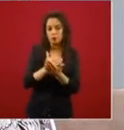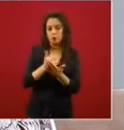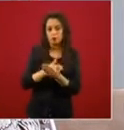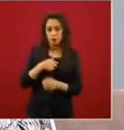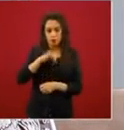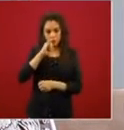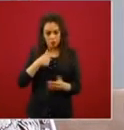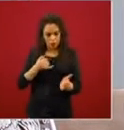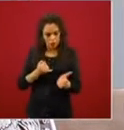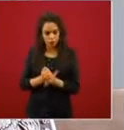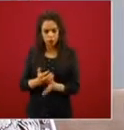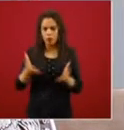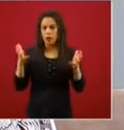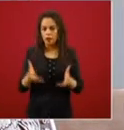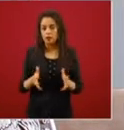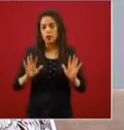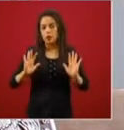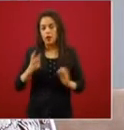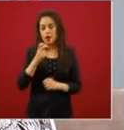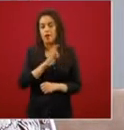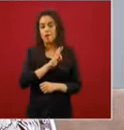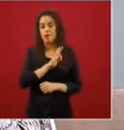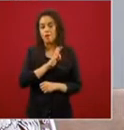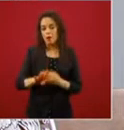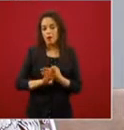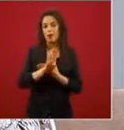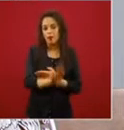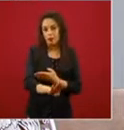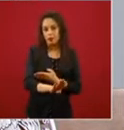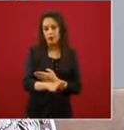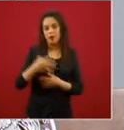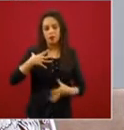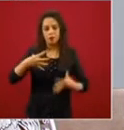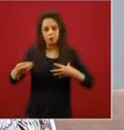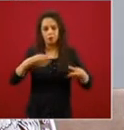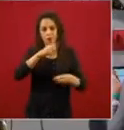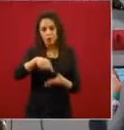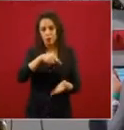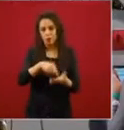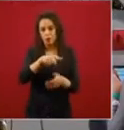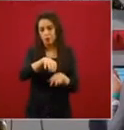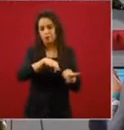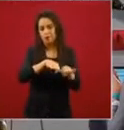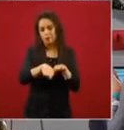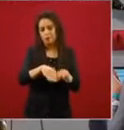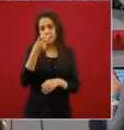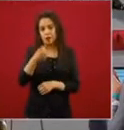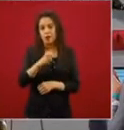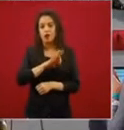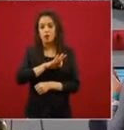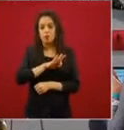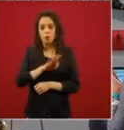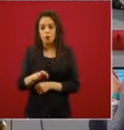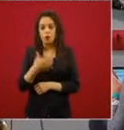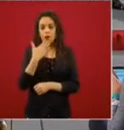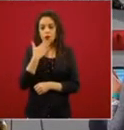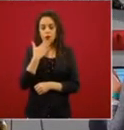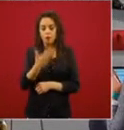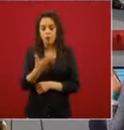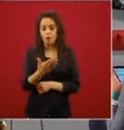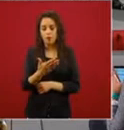que hubiera un brote en un centro de trabajo y que entonces se constituyera un capital en ese